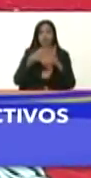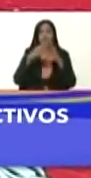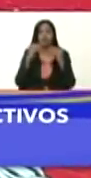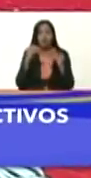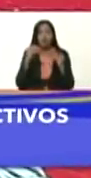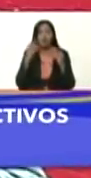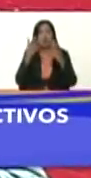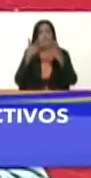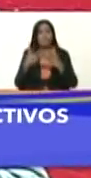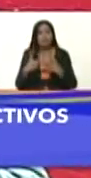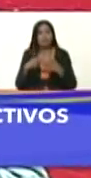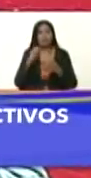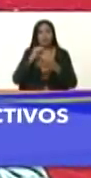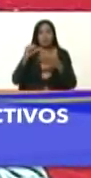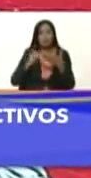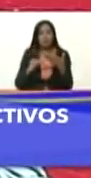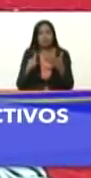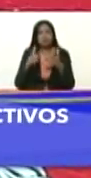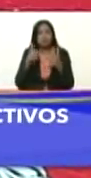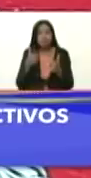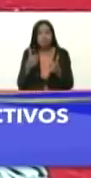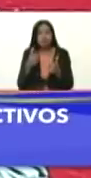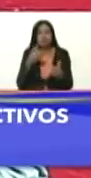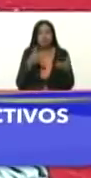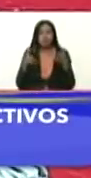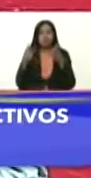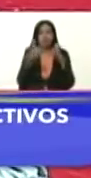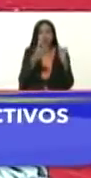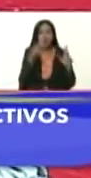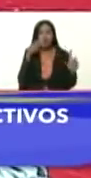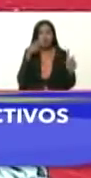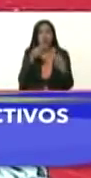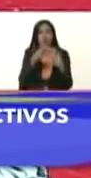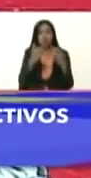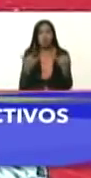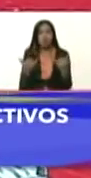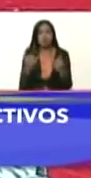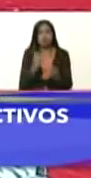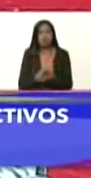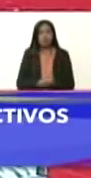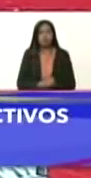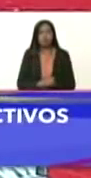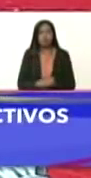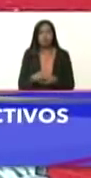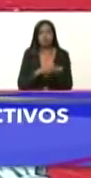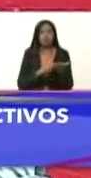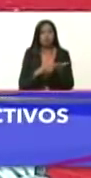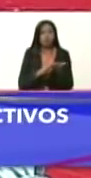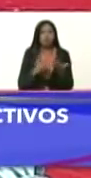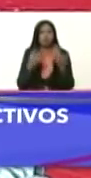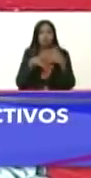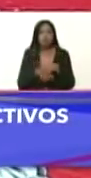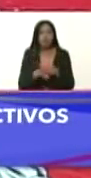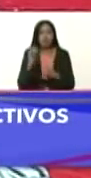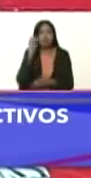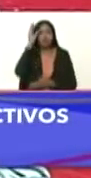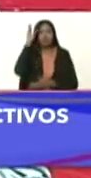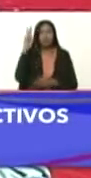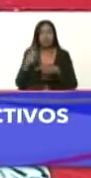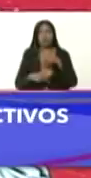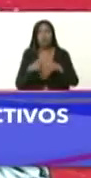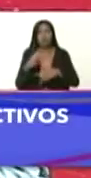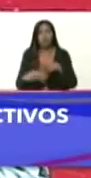empresas estratégicas, como camino a la recuperación integral de la capacidad